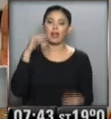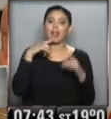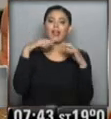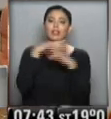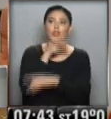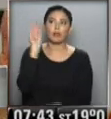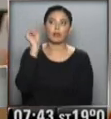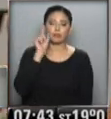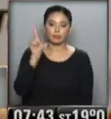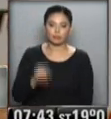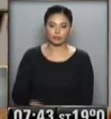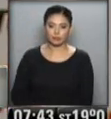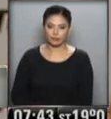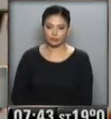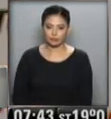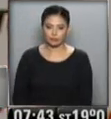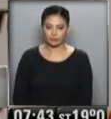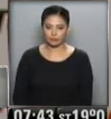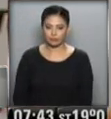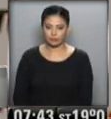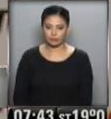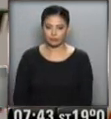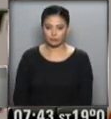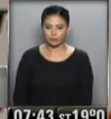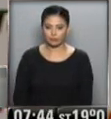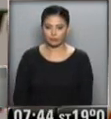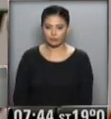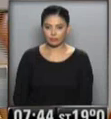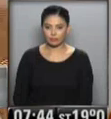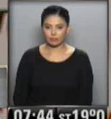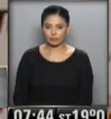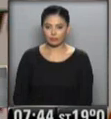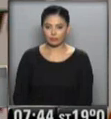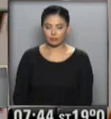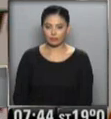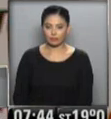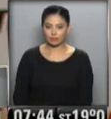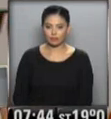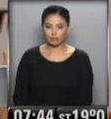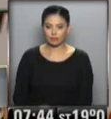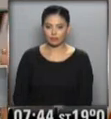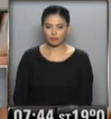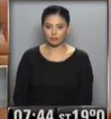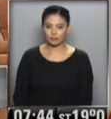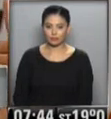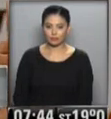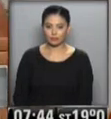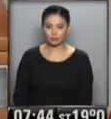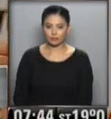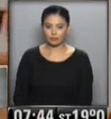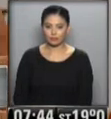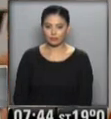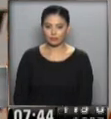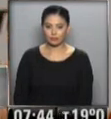espectáculo mejor. Um jogo mais de triangulações, um jogo mais de passes, um jogo mais de criação. Hoje as duas equipes,